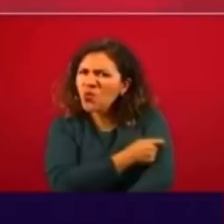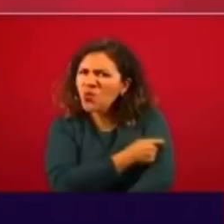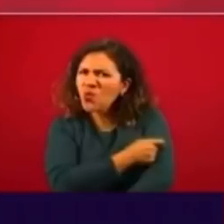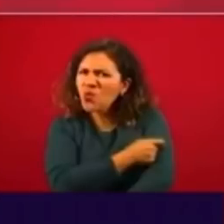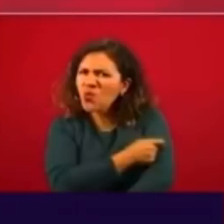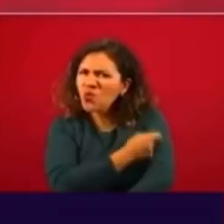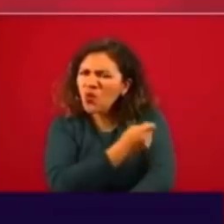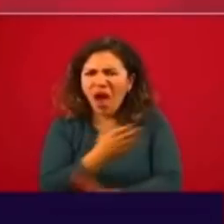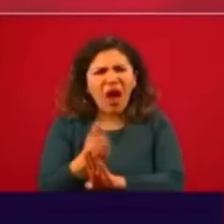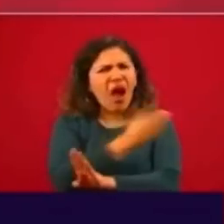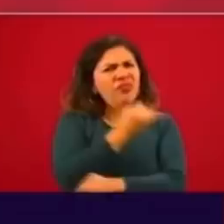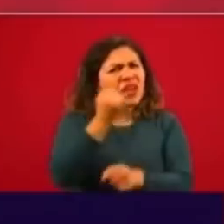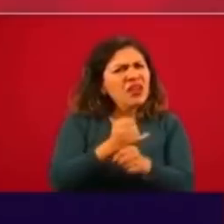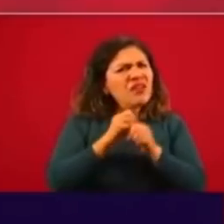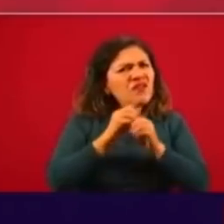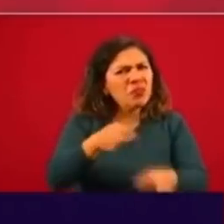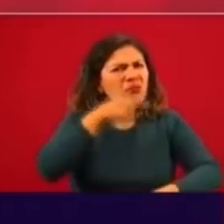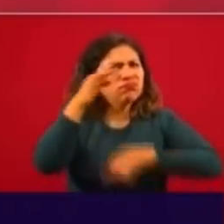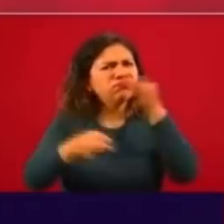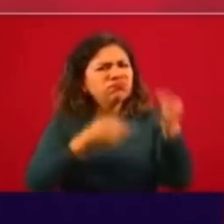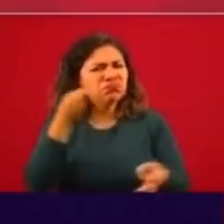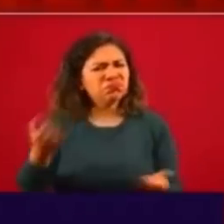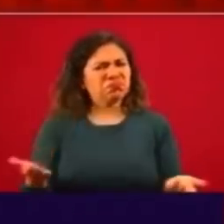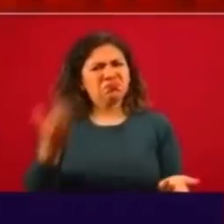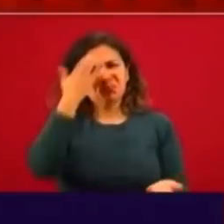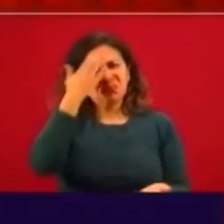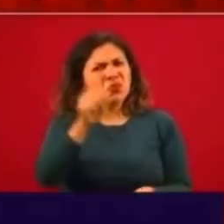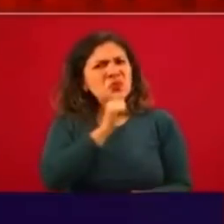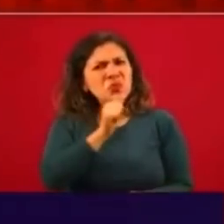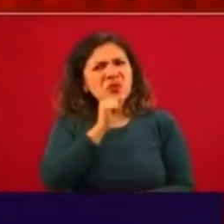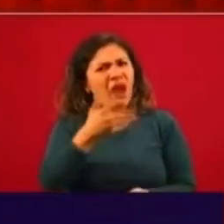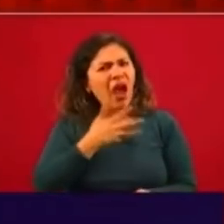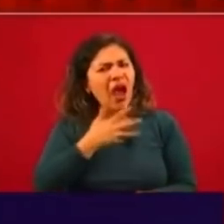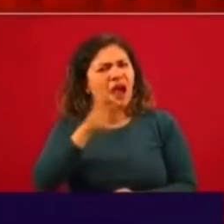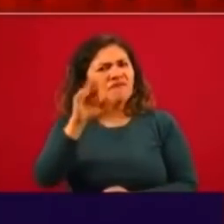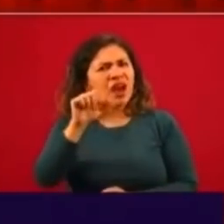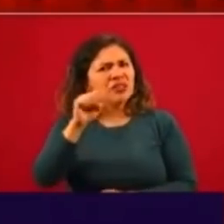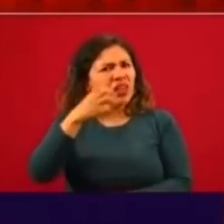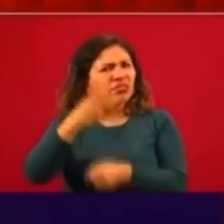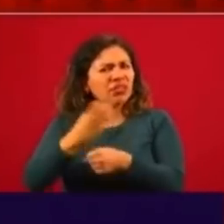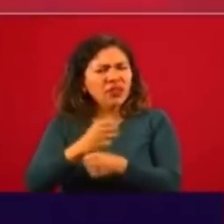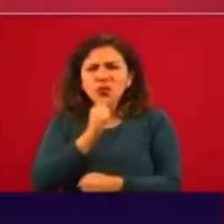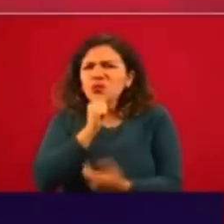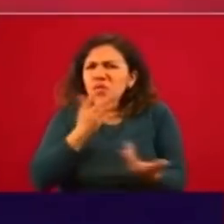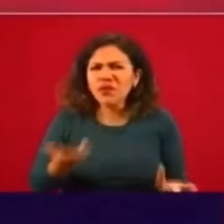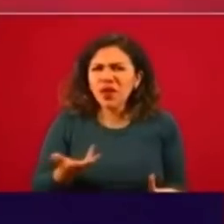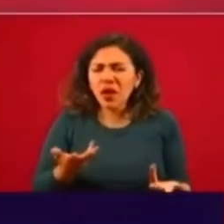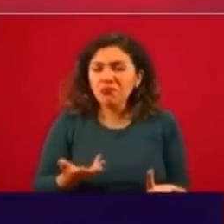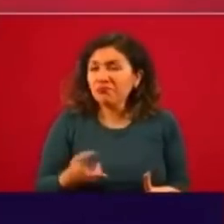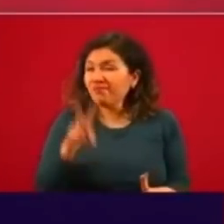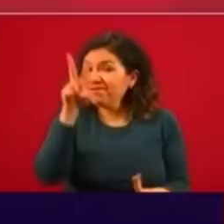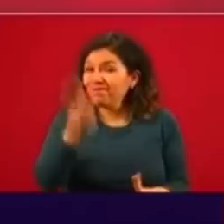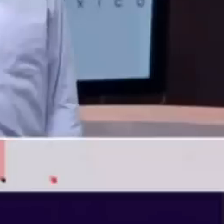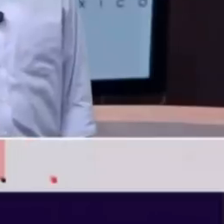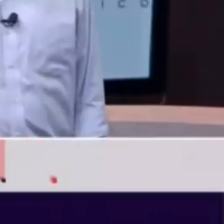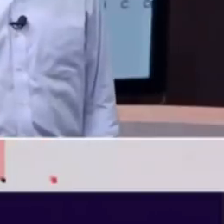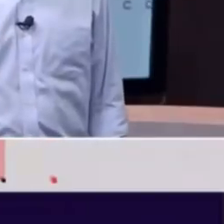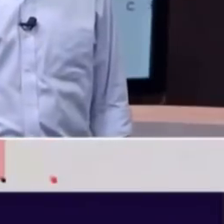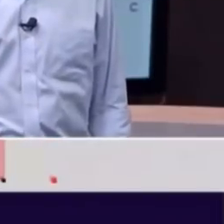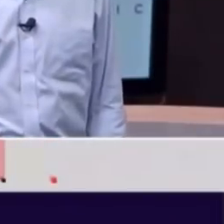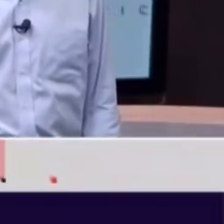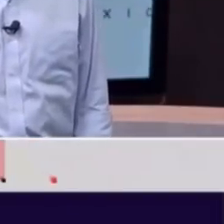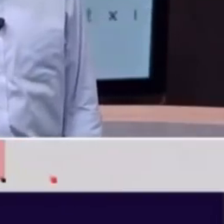prensa. Creo que es un mensaje equivocado que en este momento resulta muy peligroso para la población. ¿Cuál sería